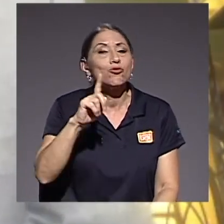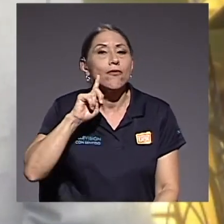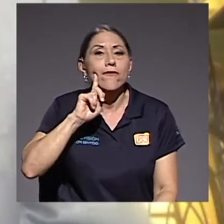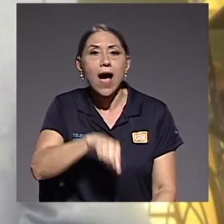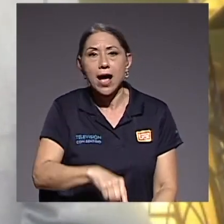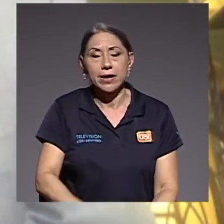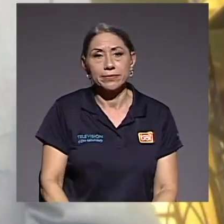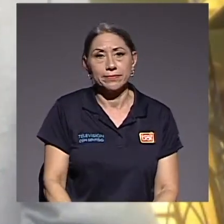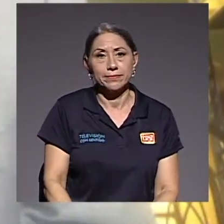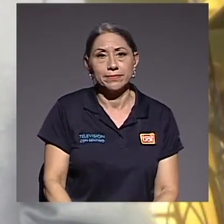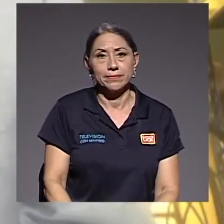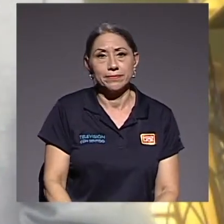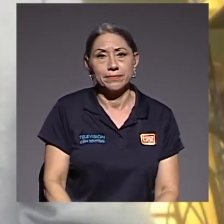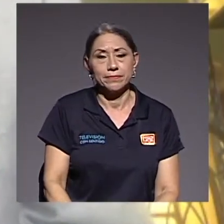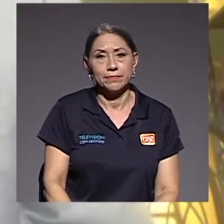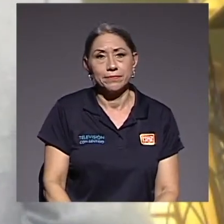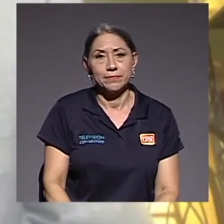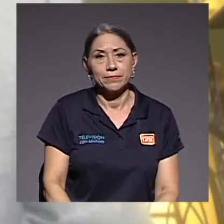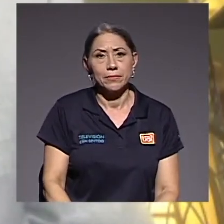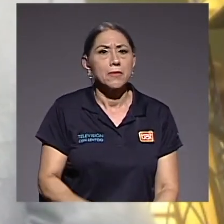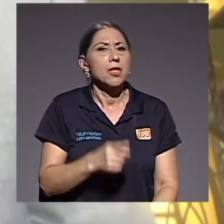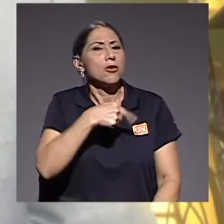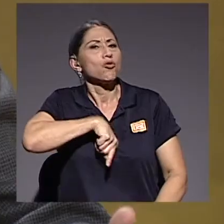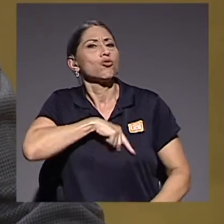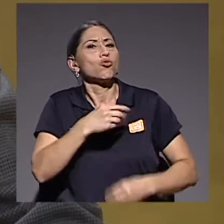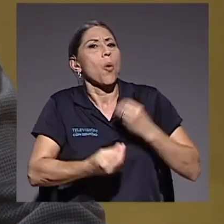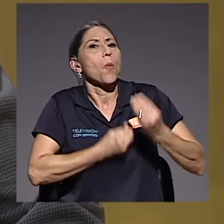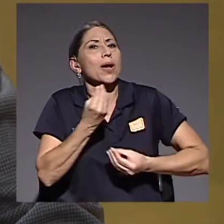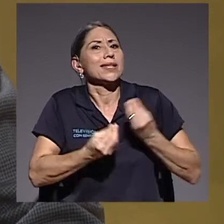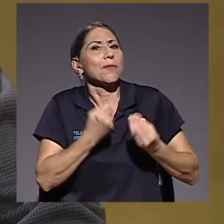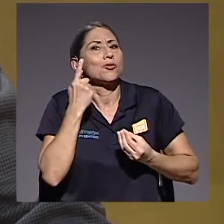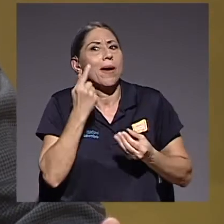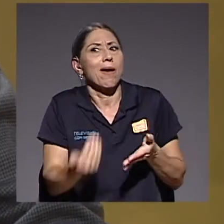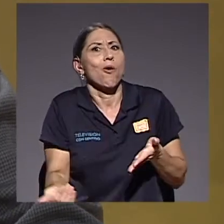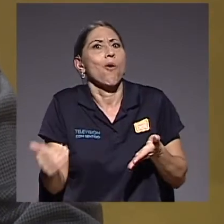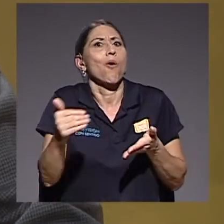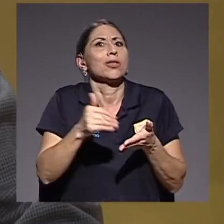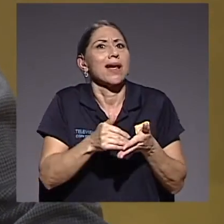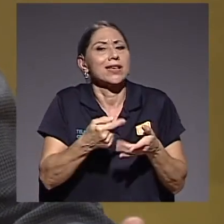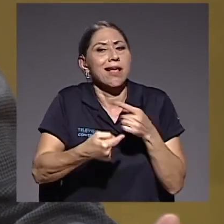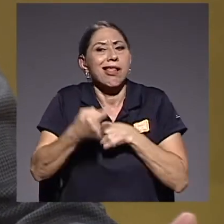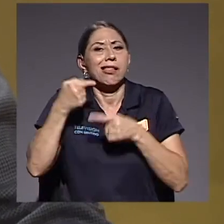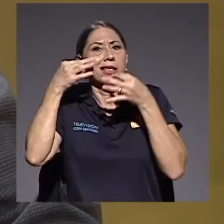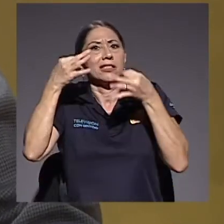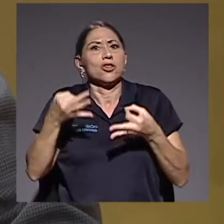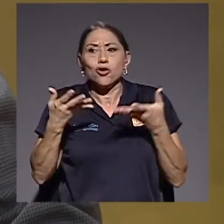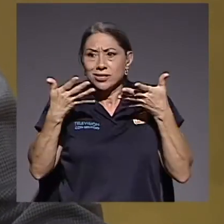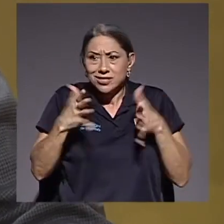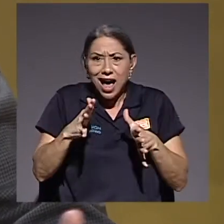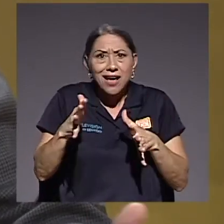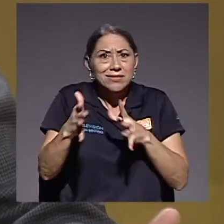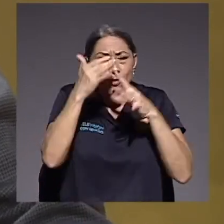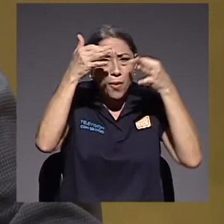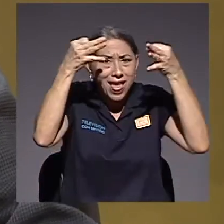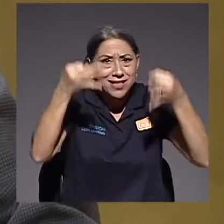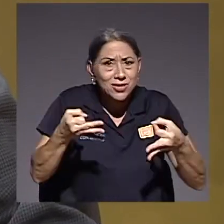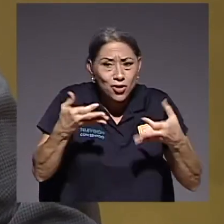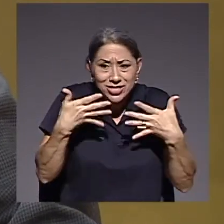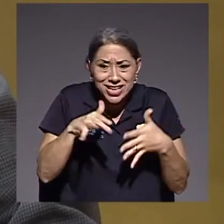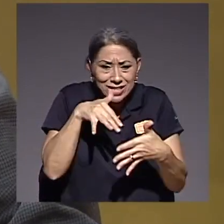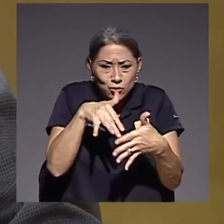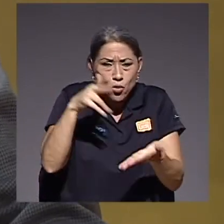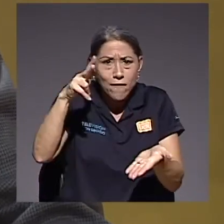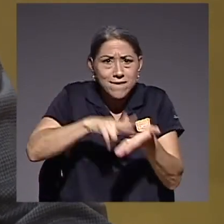falsa. ¿Y cómo hacemos para devolver esa decisión? Ya la decisión está tomada, se hizo el estudio de factibilidad, ya están incluidos los